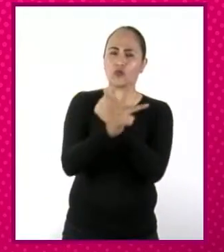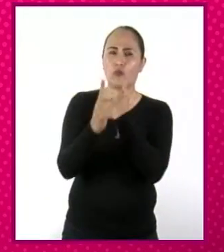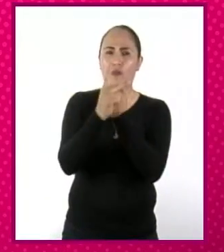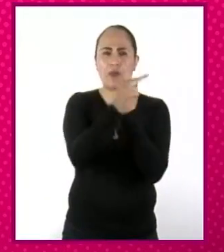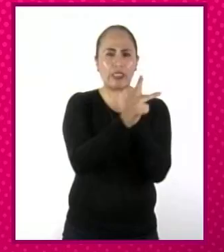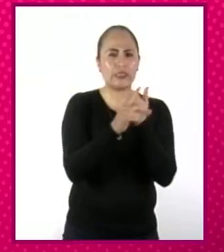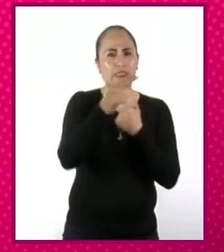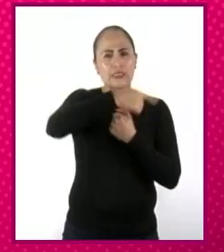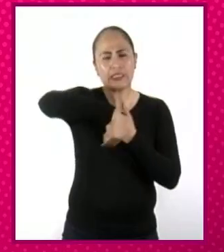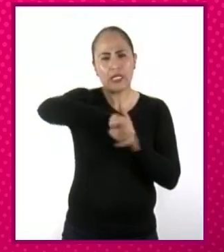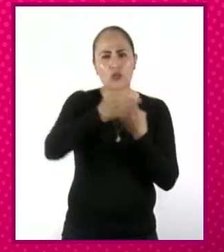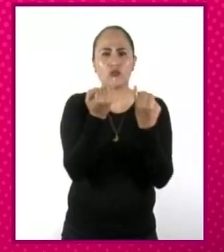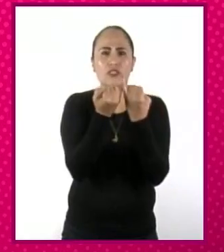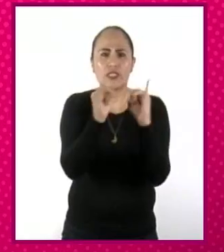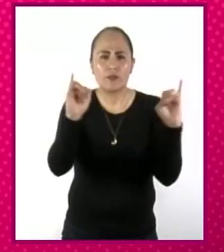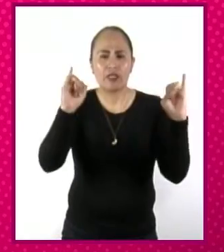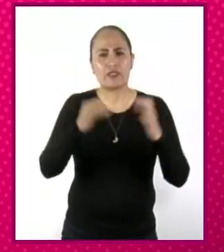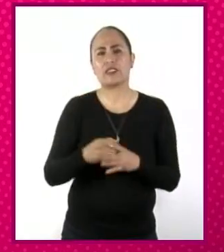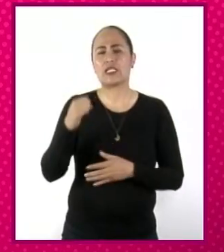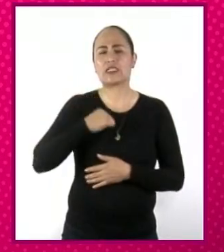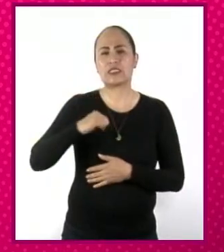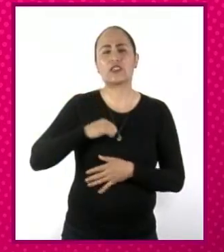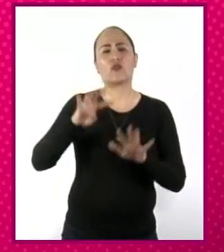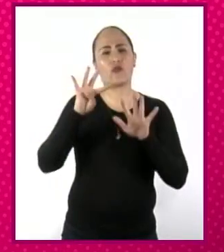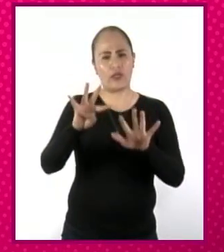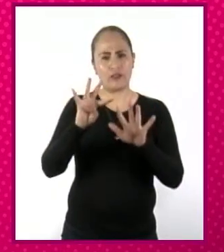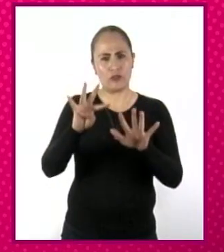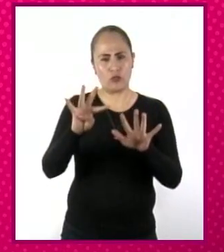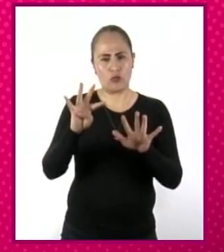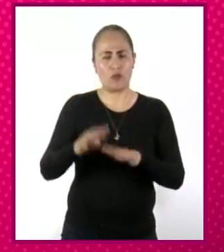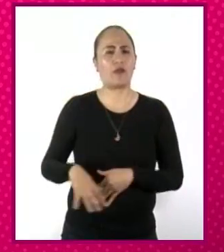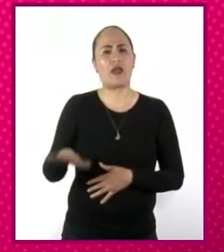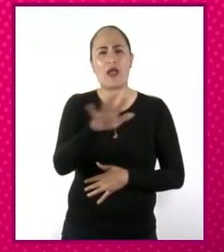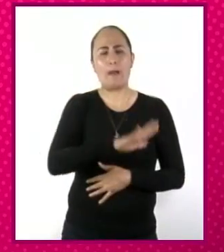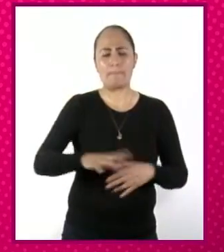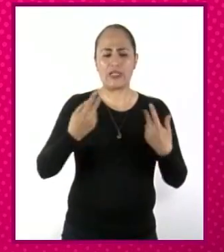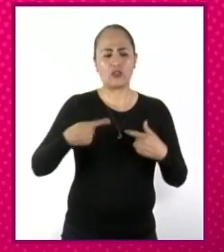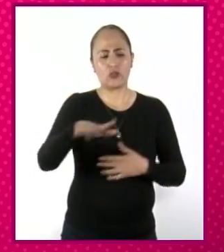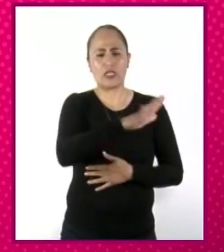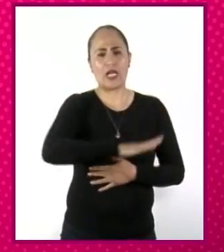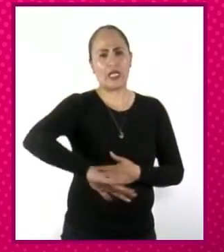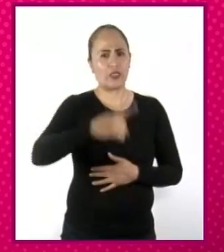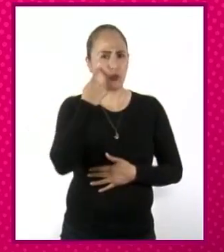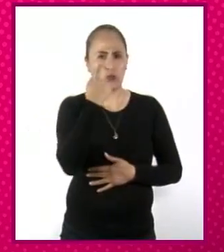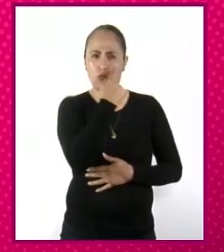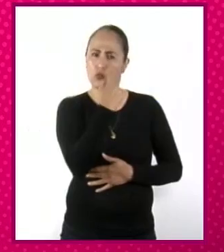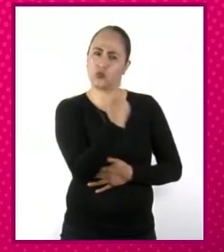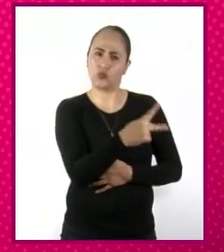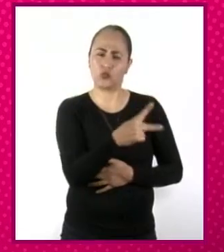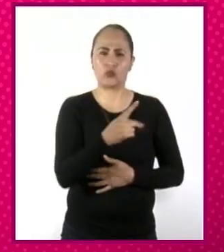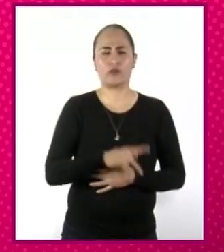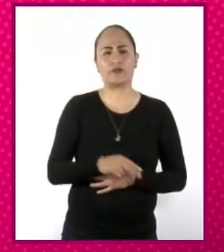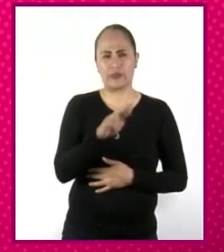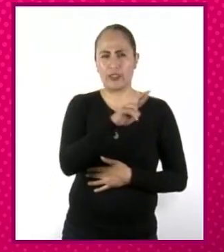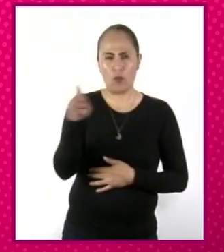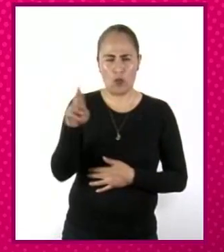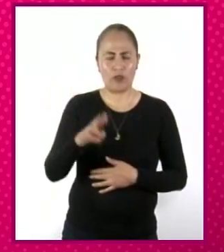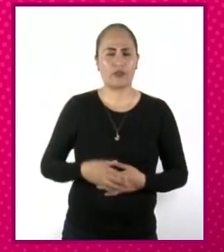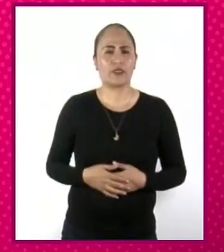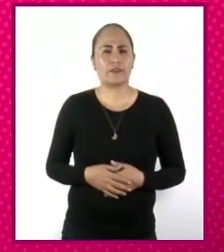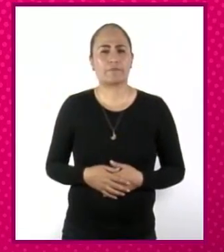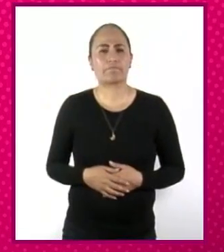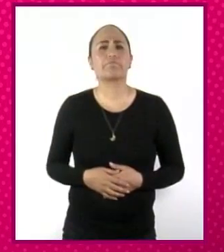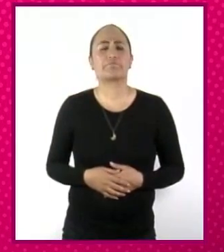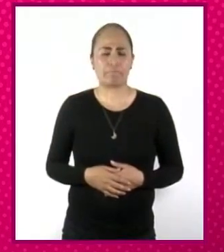su independencia a principios del siglo XIX a formar repúblicas y no monarquías. Estados Unidos considera que tiene una